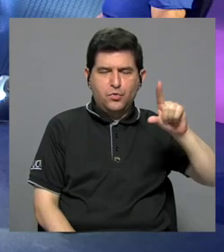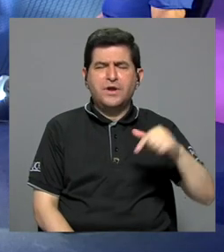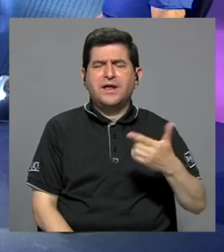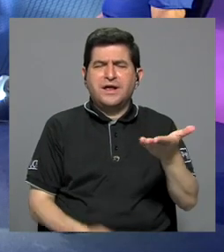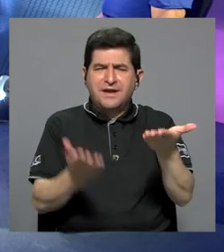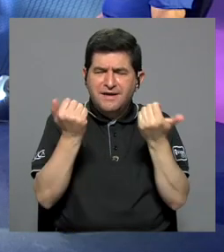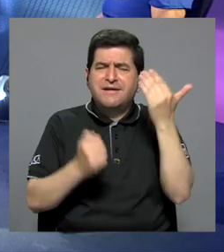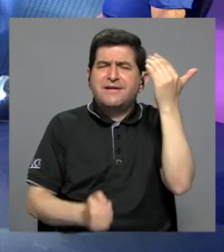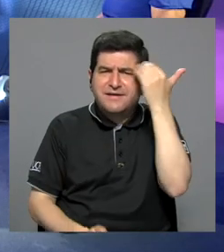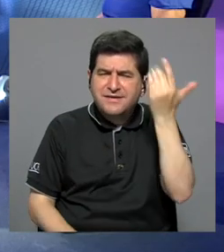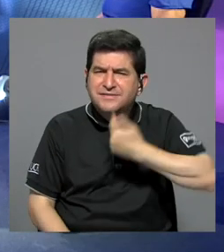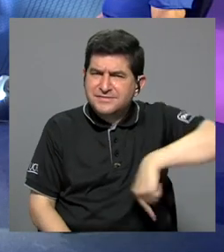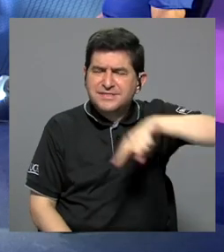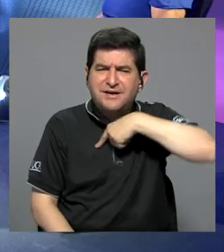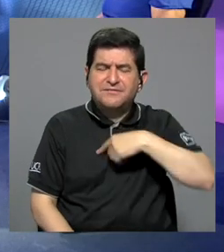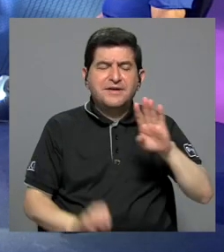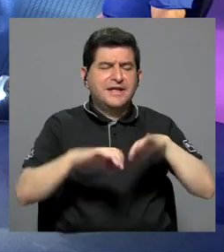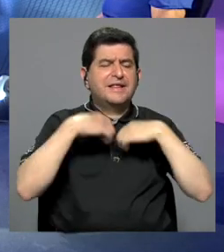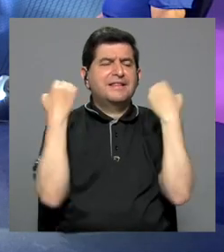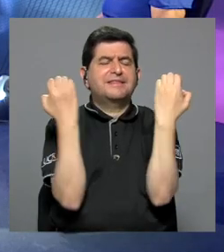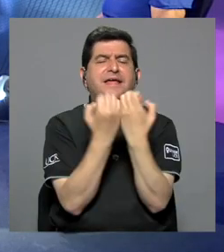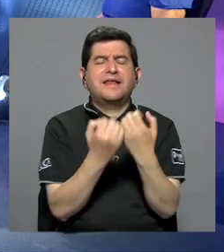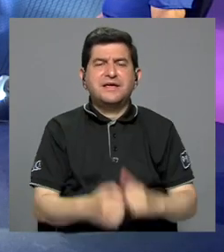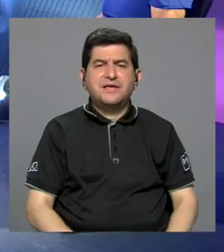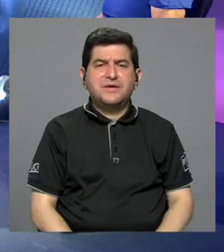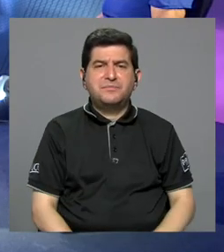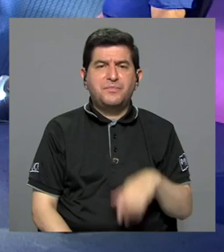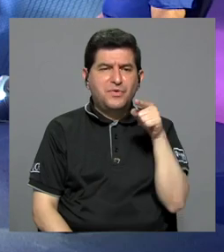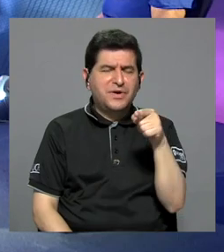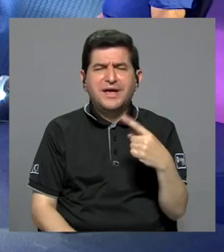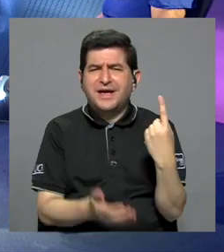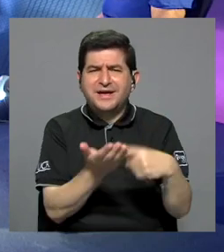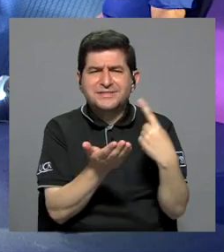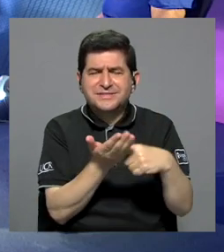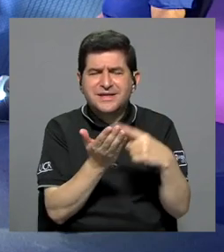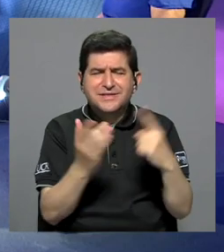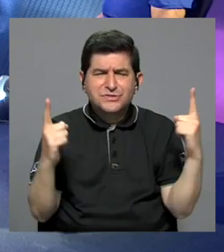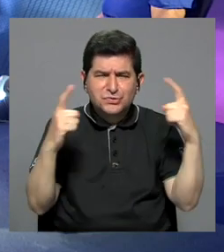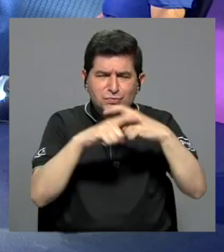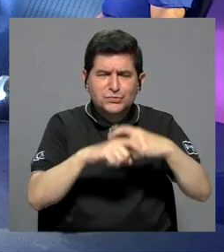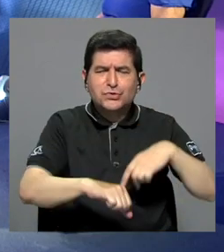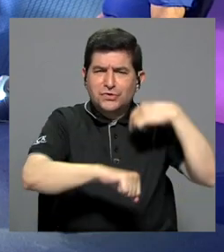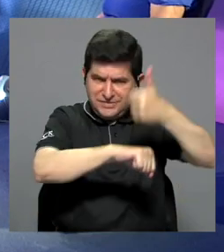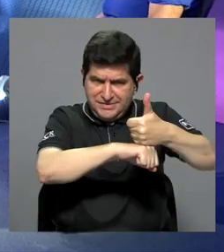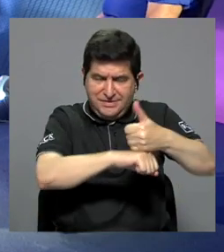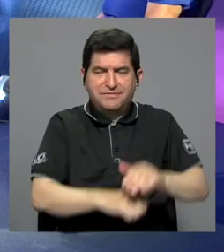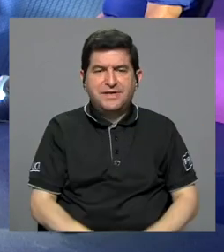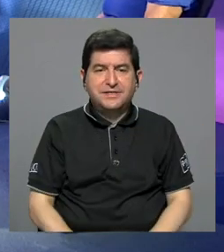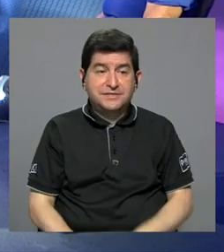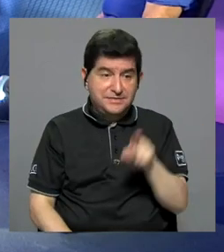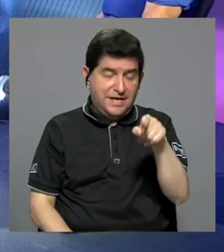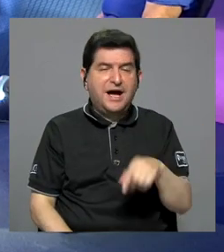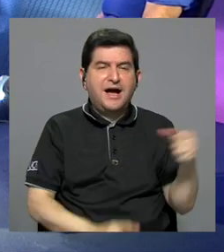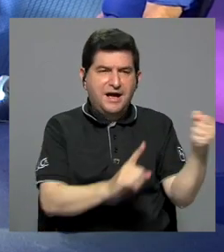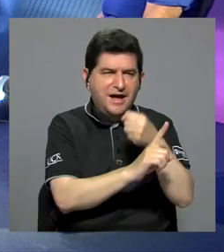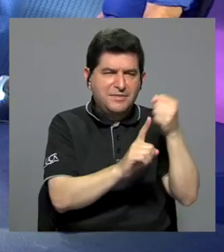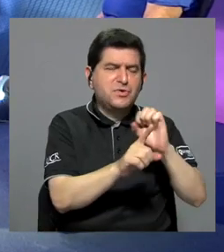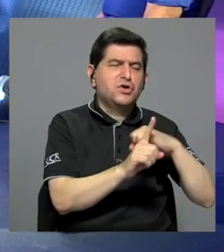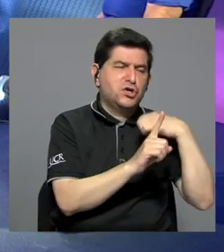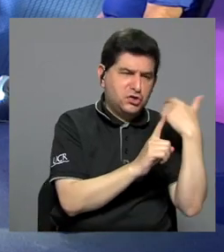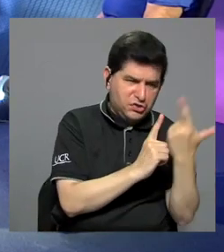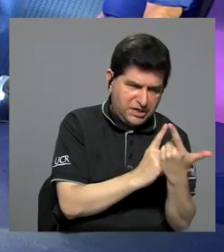conocer más acerca del equipo que materializa esta discusión tan compleja, donde vemos el elemento de la